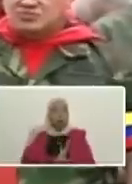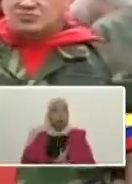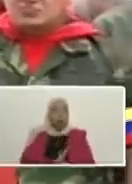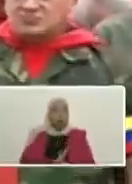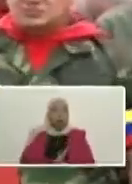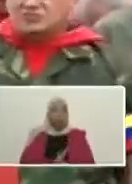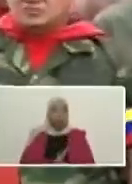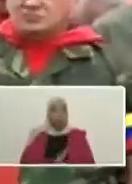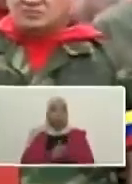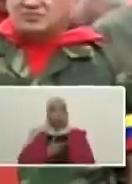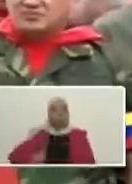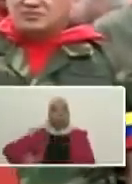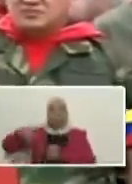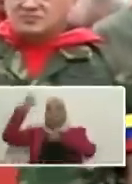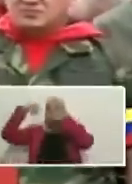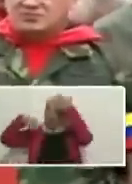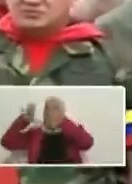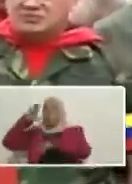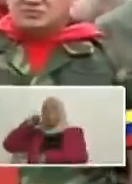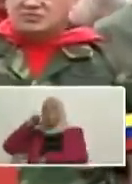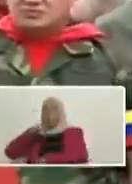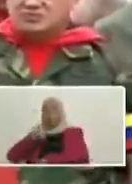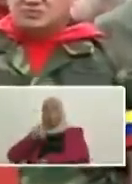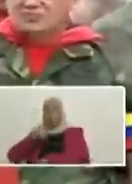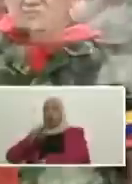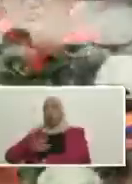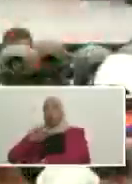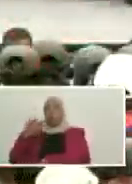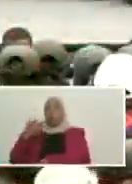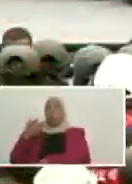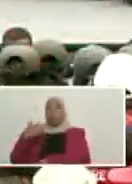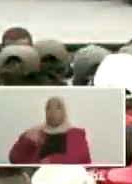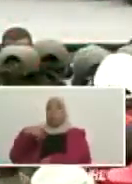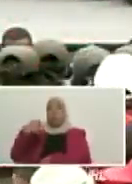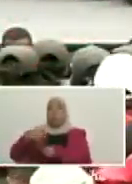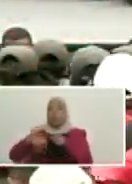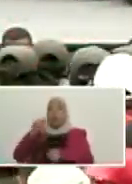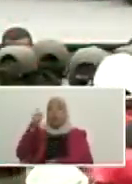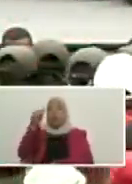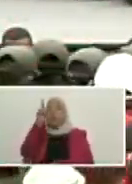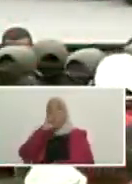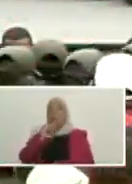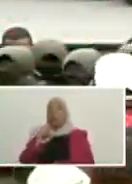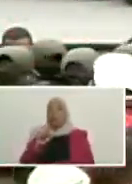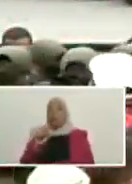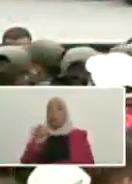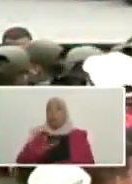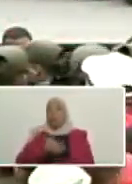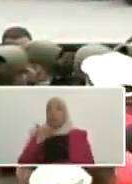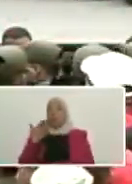Sin la presencia de Chávez, Maduro no pasa de esta década.